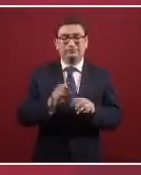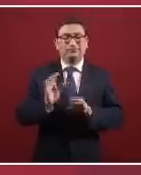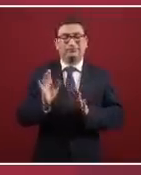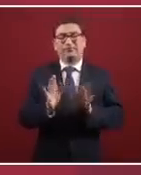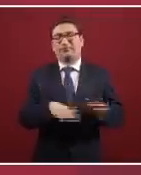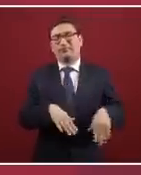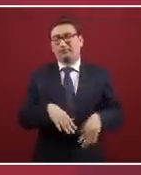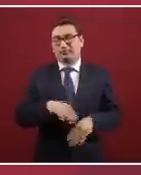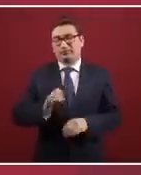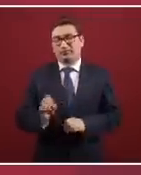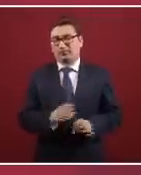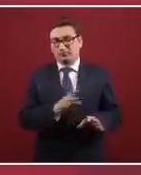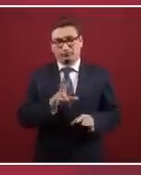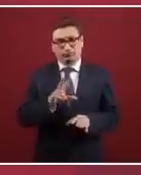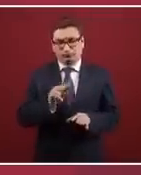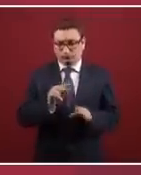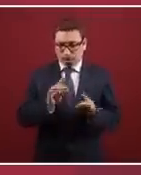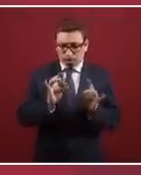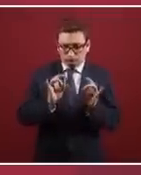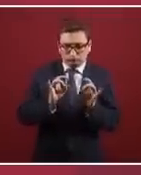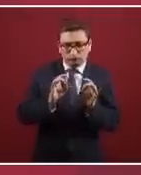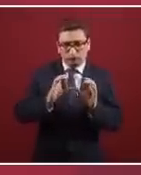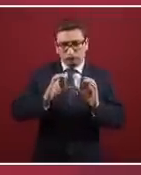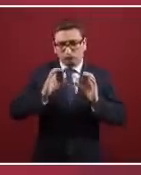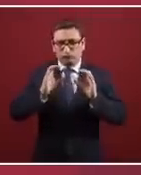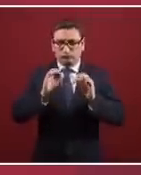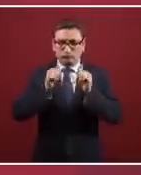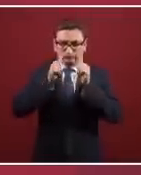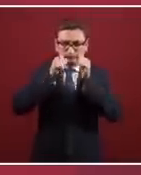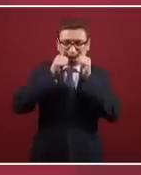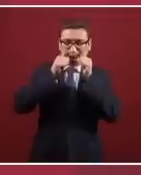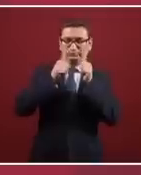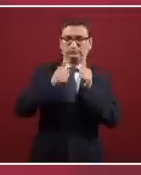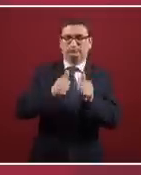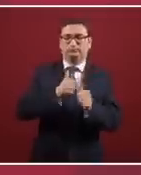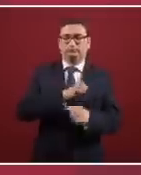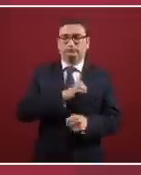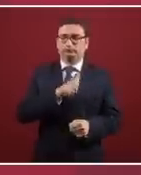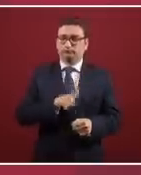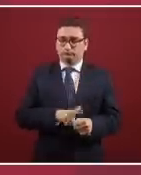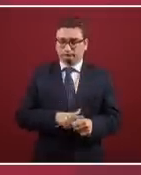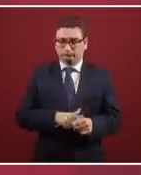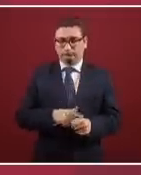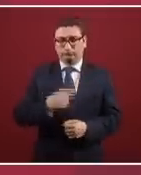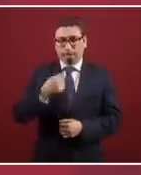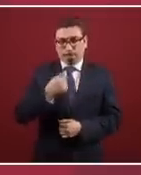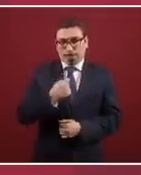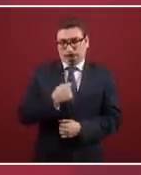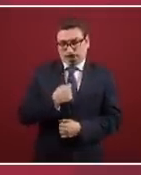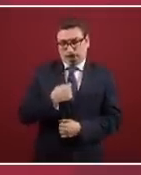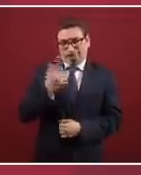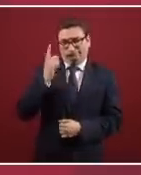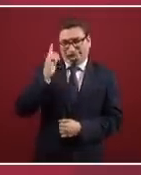es algo que requiere de una atención especial. Yo espero